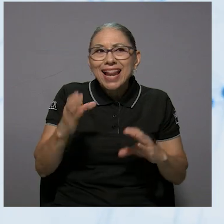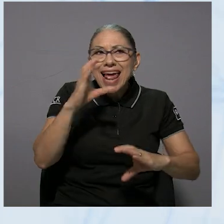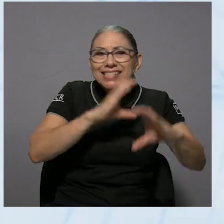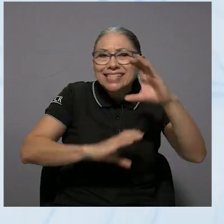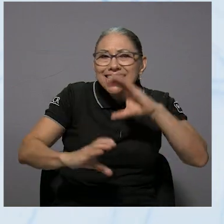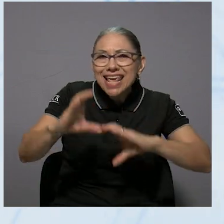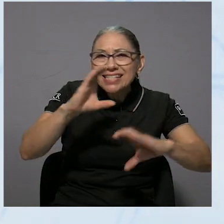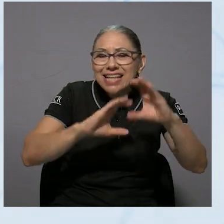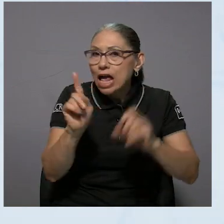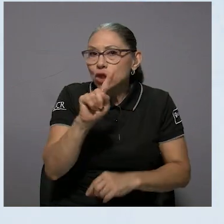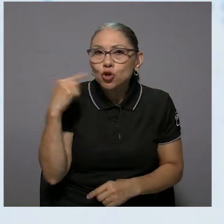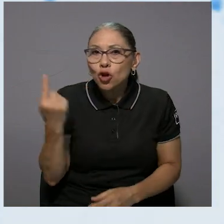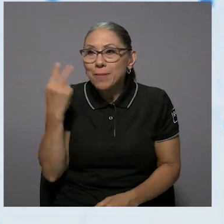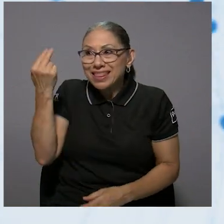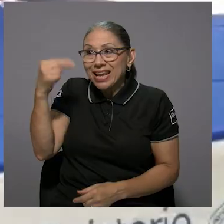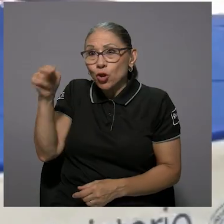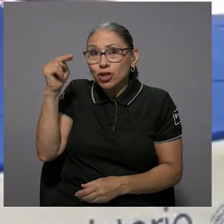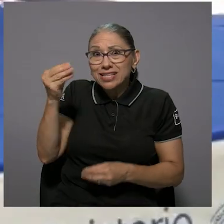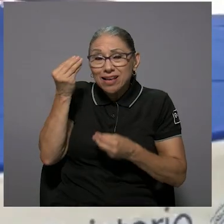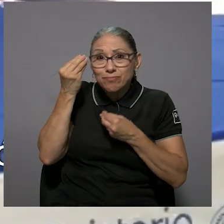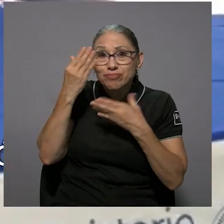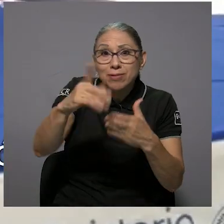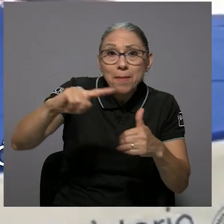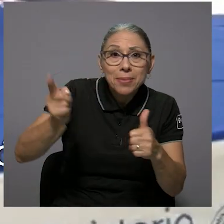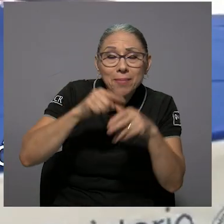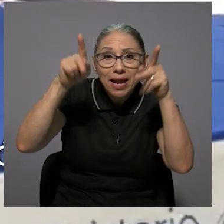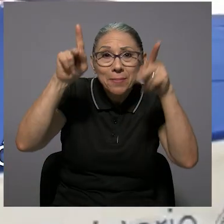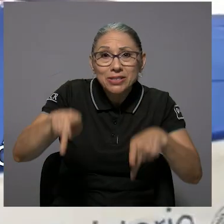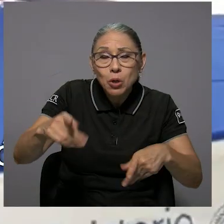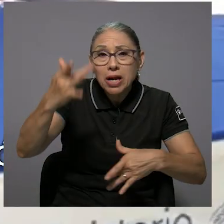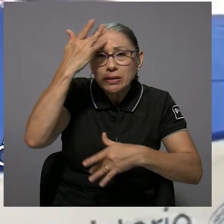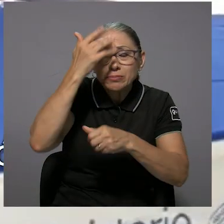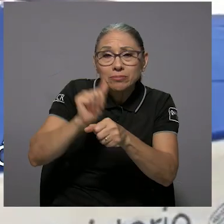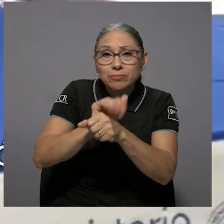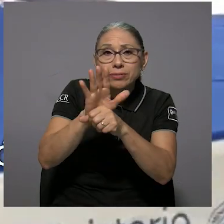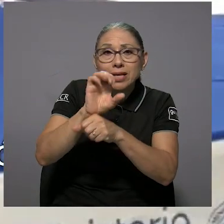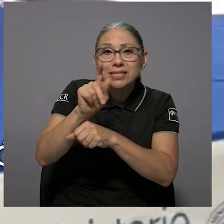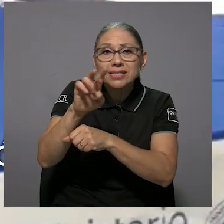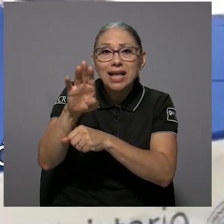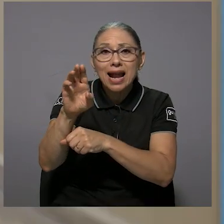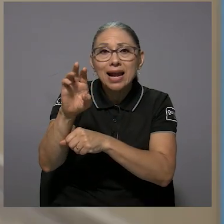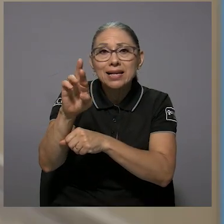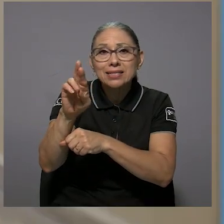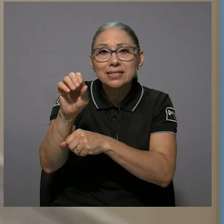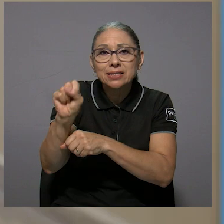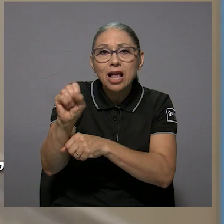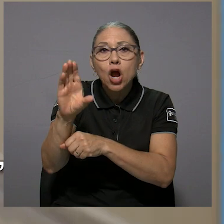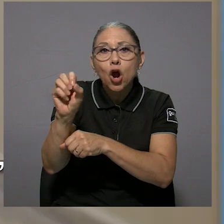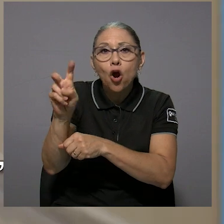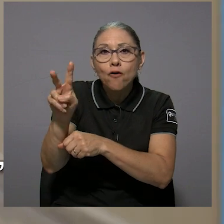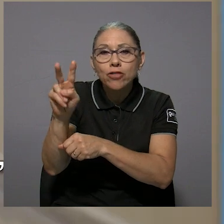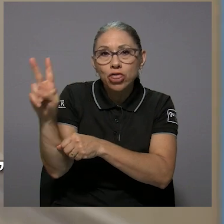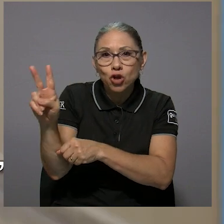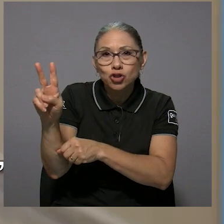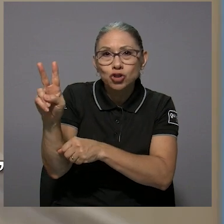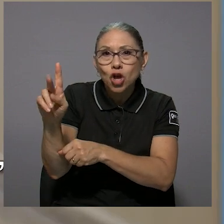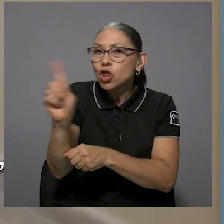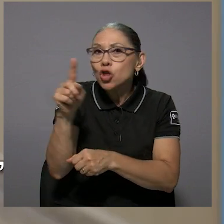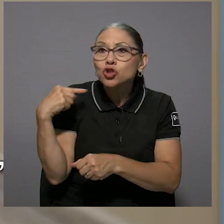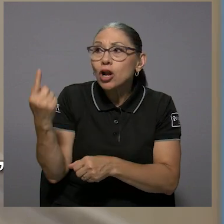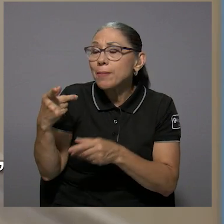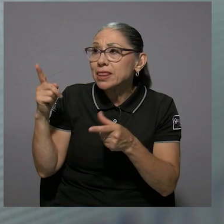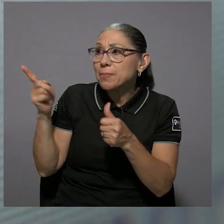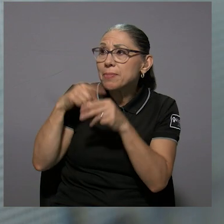la noticia, por ejemplo, del primer caso que tuvimos por SARS-CoV-2, no solamente que el caso llegó, sino cómo la ciencia estaba